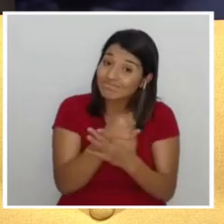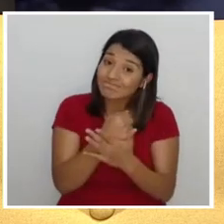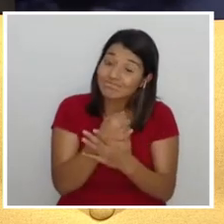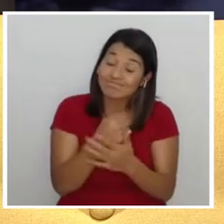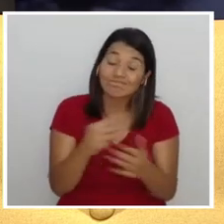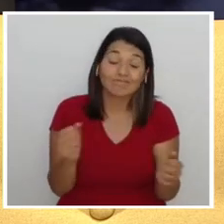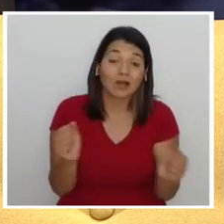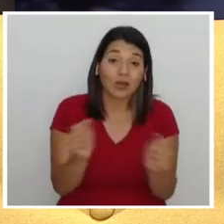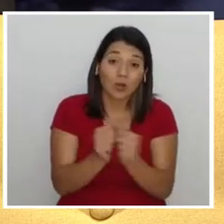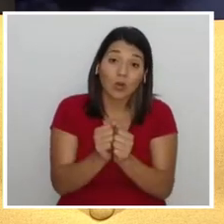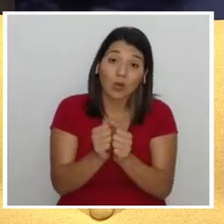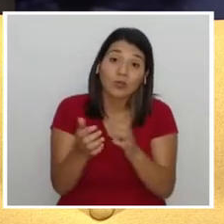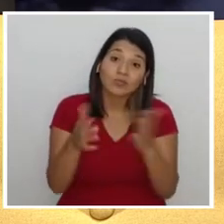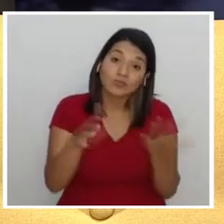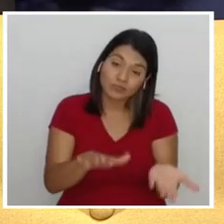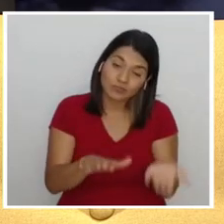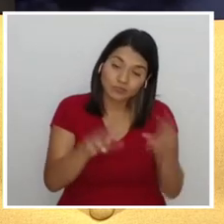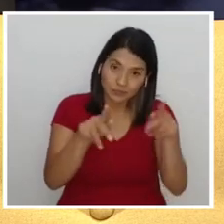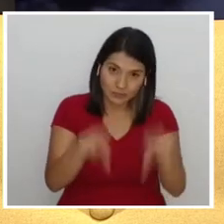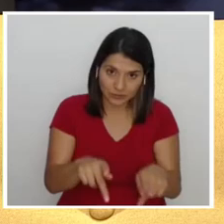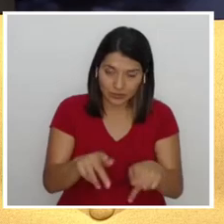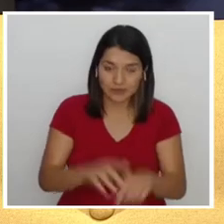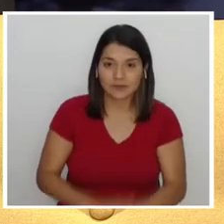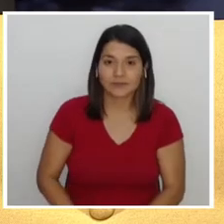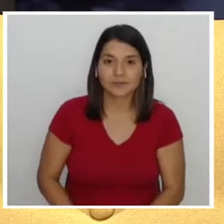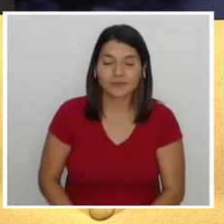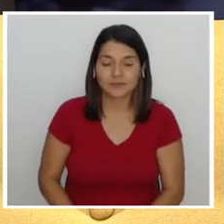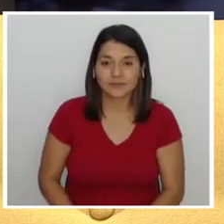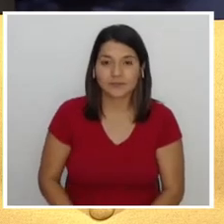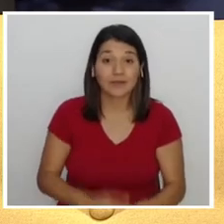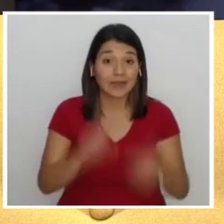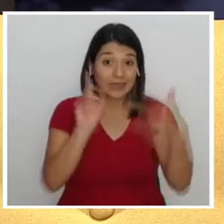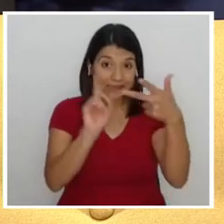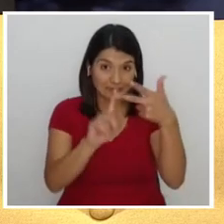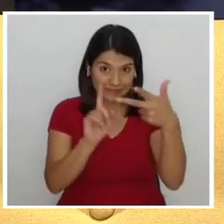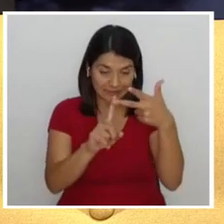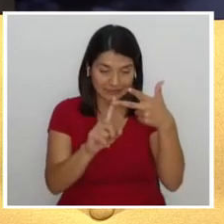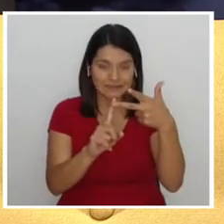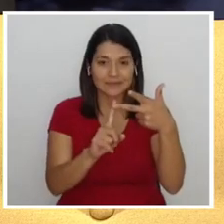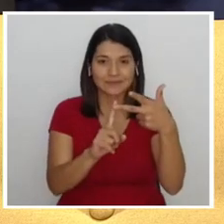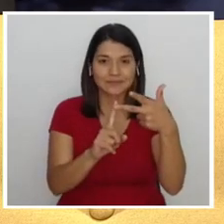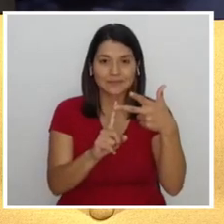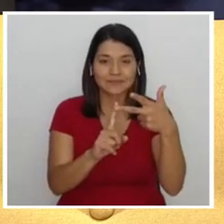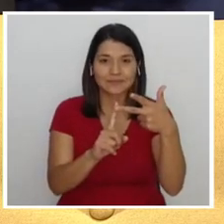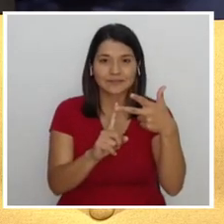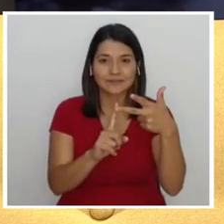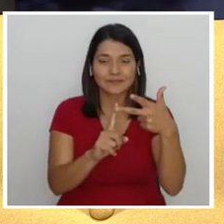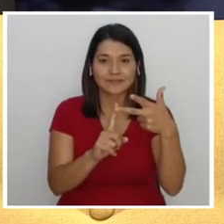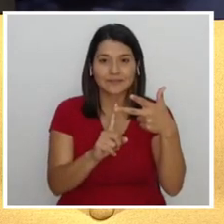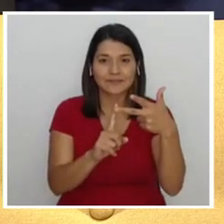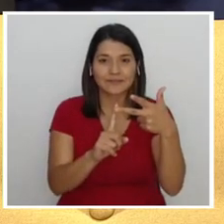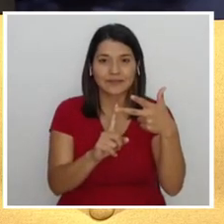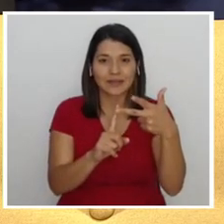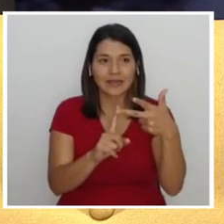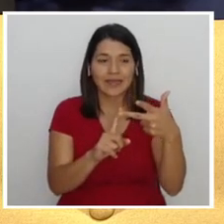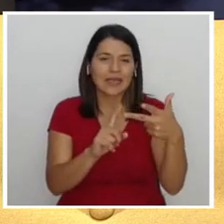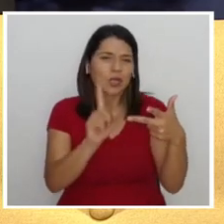la pérdida de vidas humanas. La número 3, esa no tiene que ver con